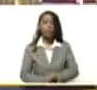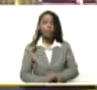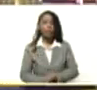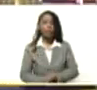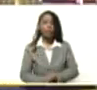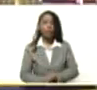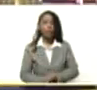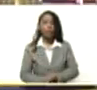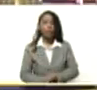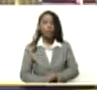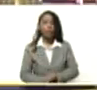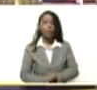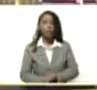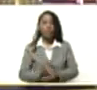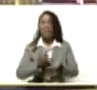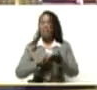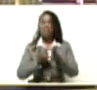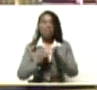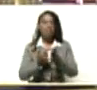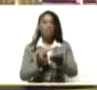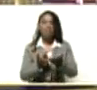¿Qué significa next en inglés?